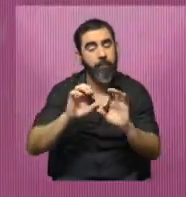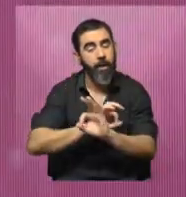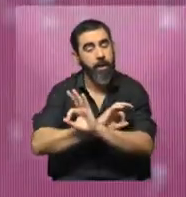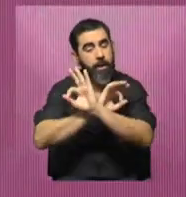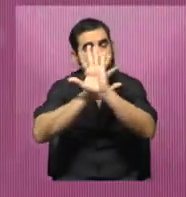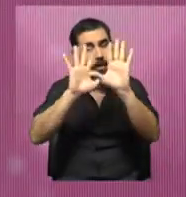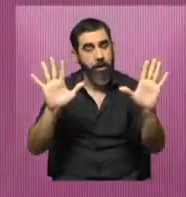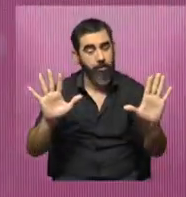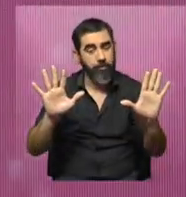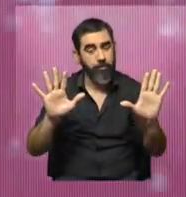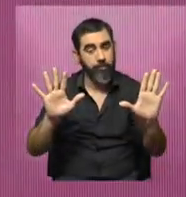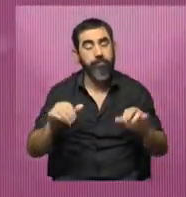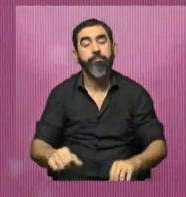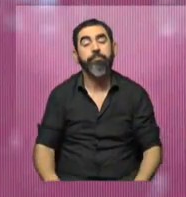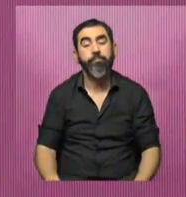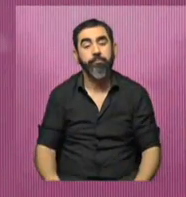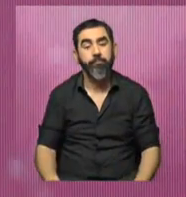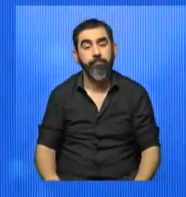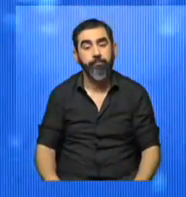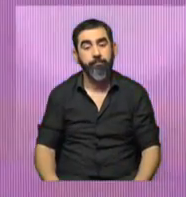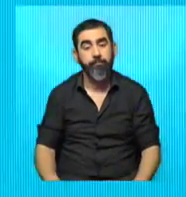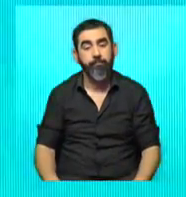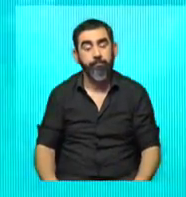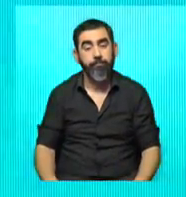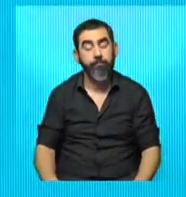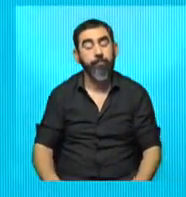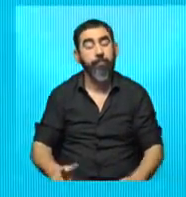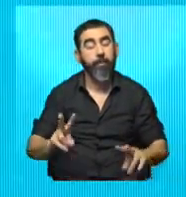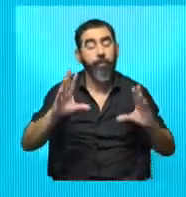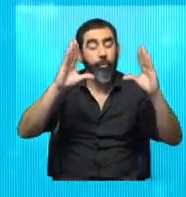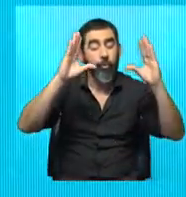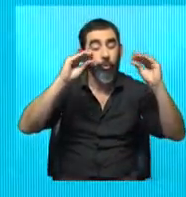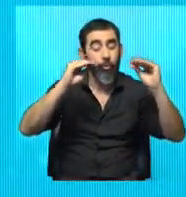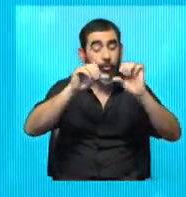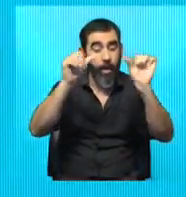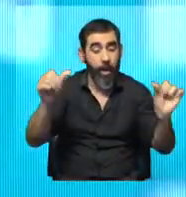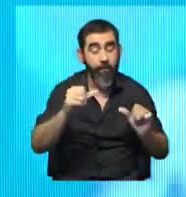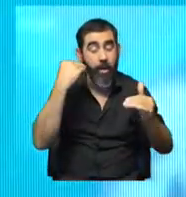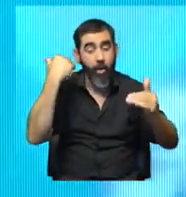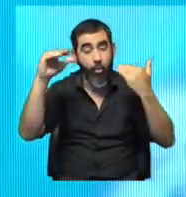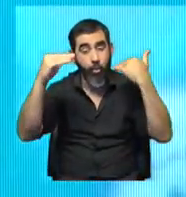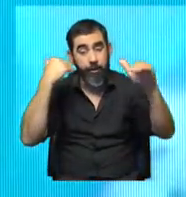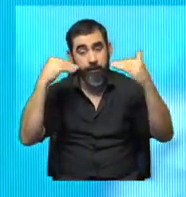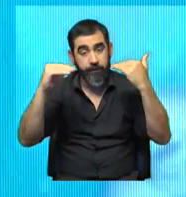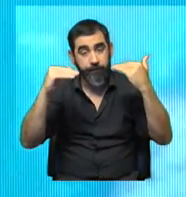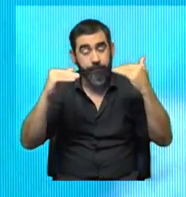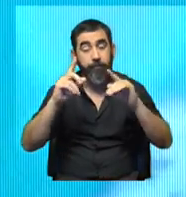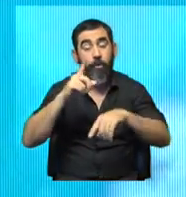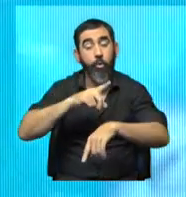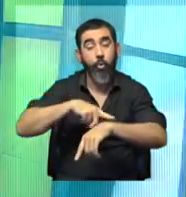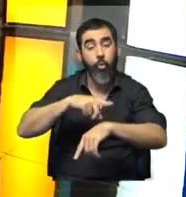claramente establecida entre que la nocturnidad, en este caso de los adolescentes, y el